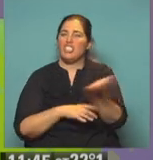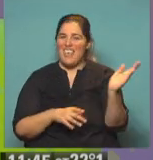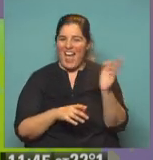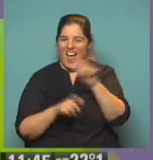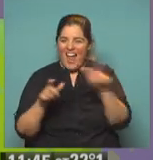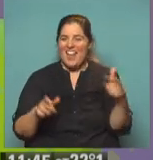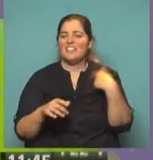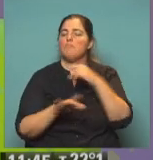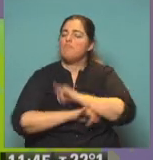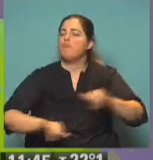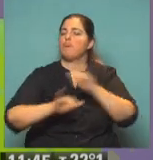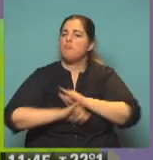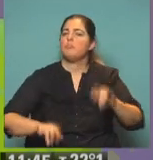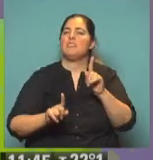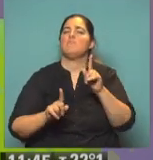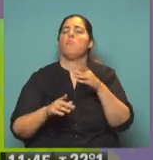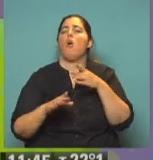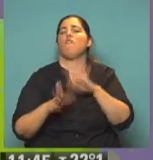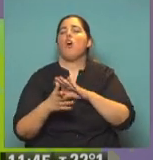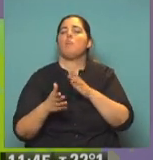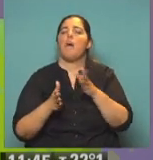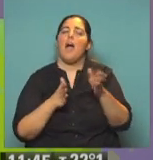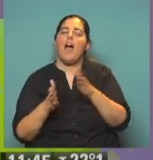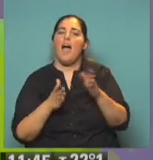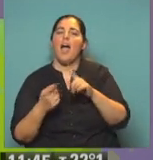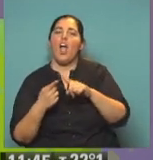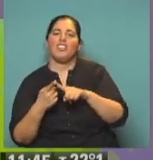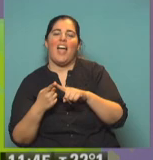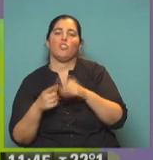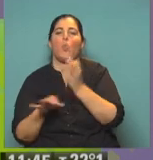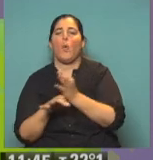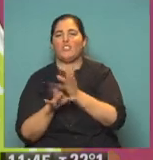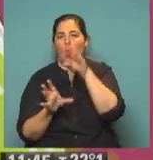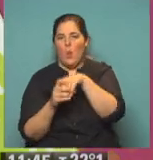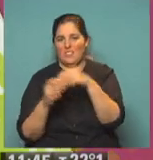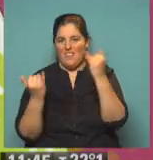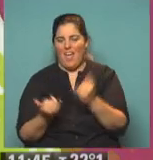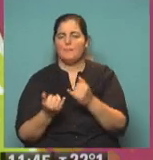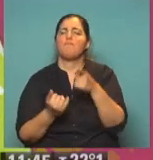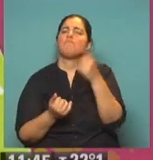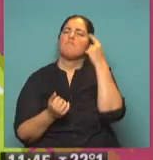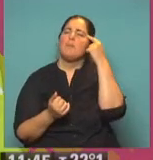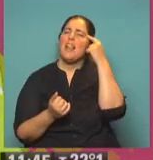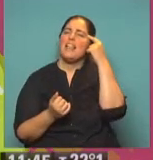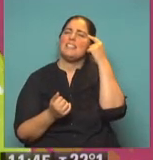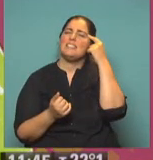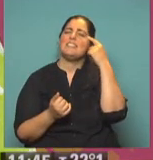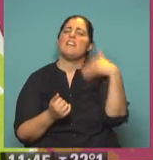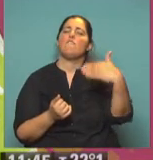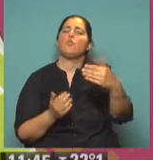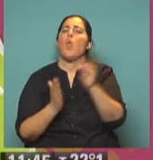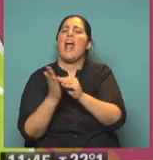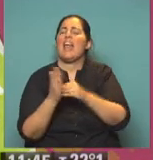que promovieron esas intersecciones entre las escuelas para que haya educación inclusiva. ¿Y cuál te parece que tendría que ser la agenda